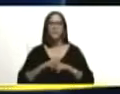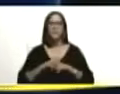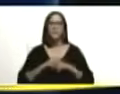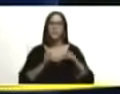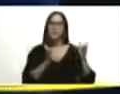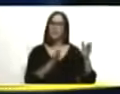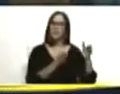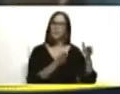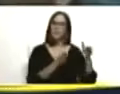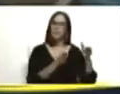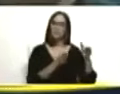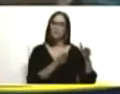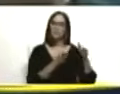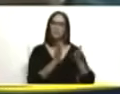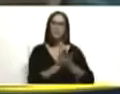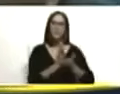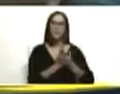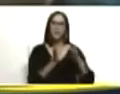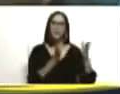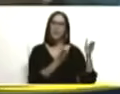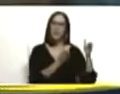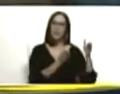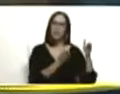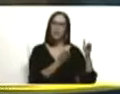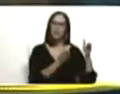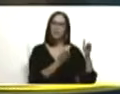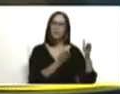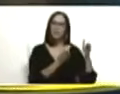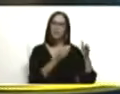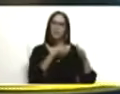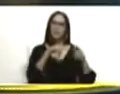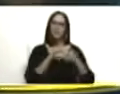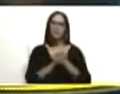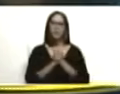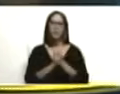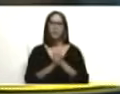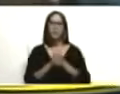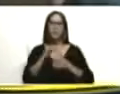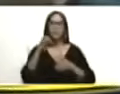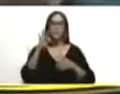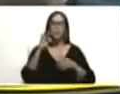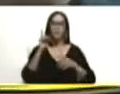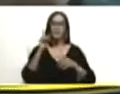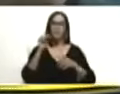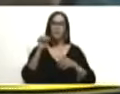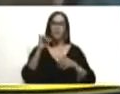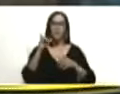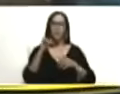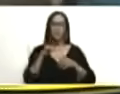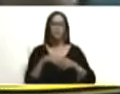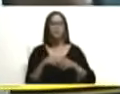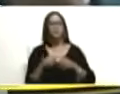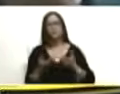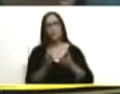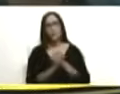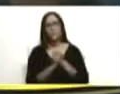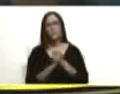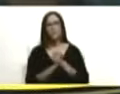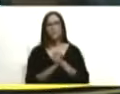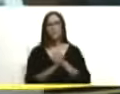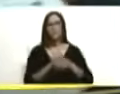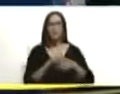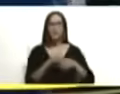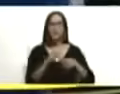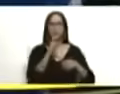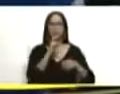izquierda, siempre a la izquierda, nuestro gran amigo Freddy Alirio Bernal Rosales. Su amistad nos perjudicaba mucho en